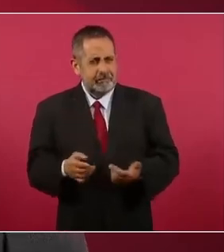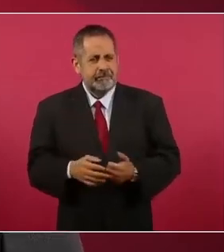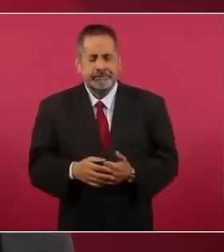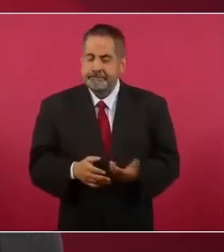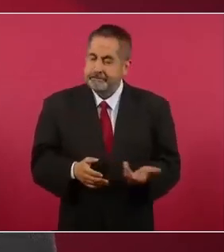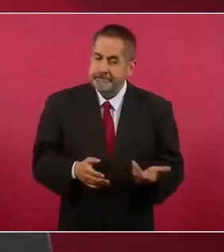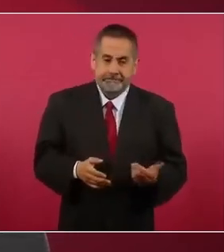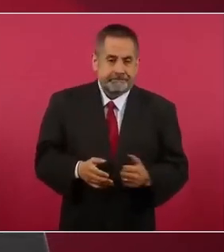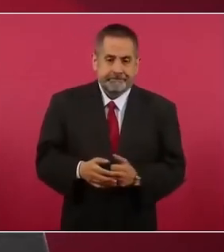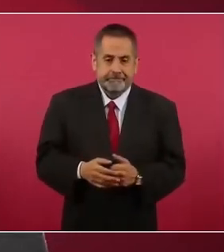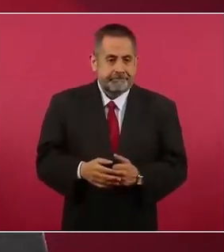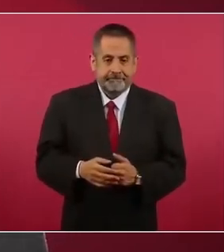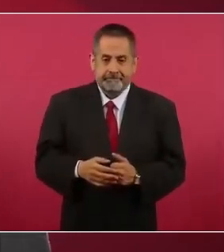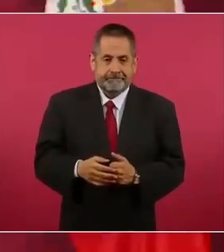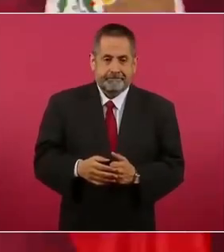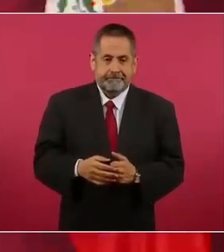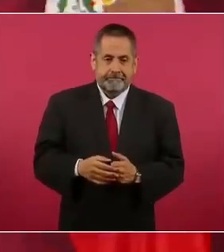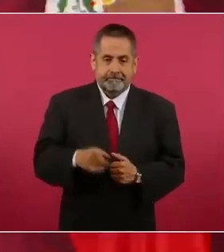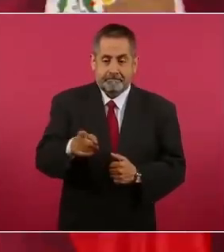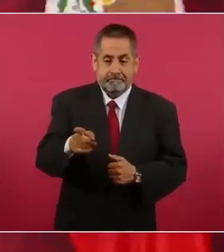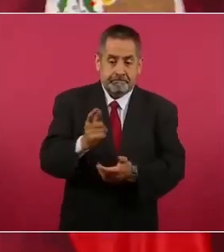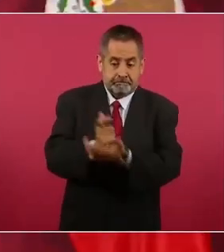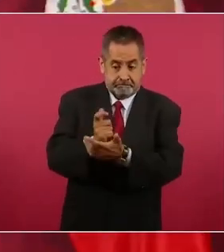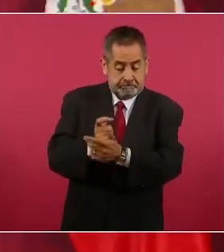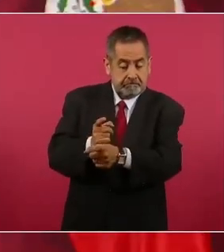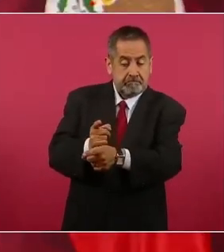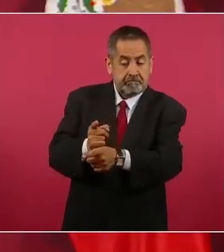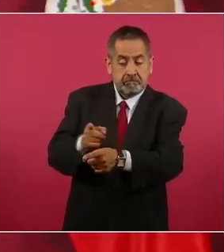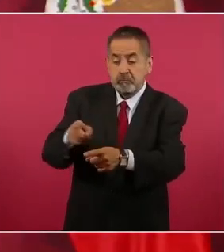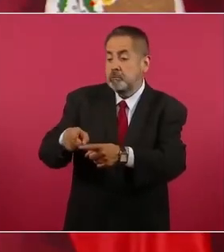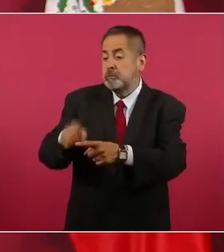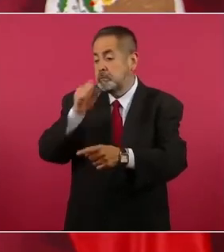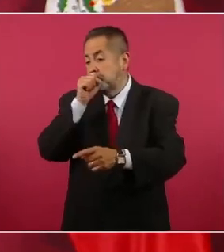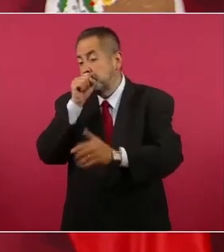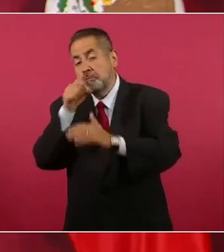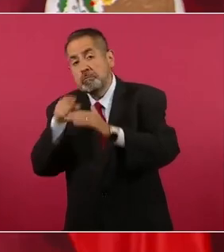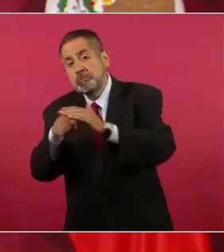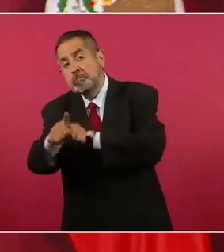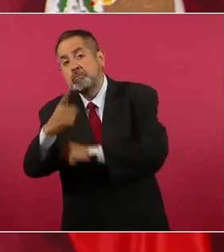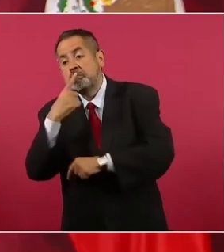porque ya estaban amenazados.